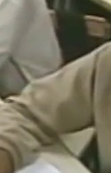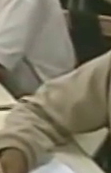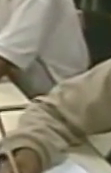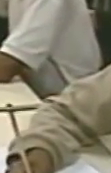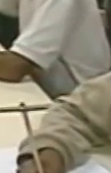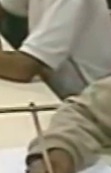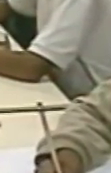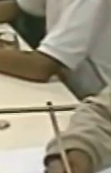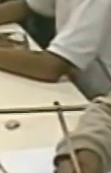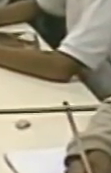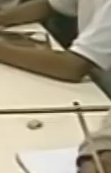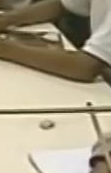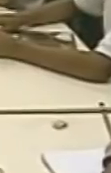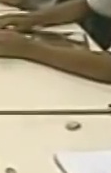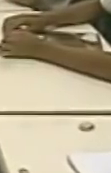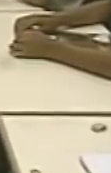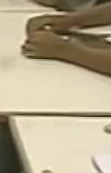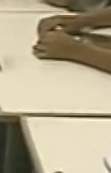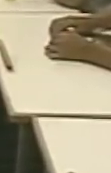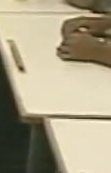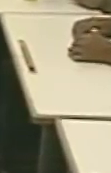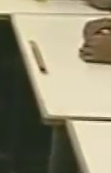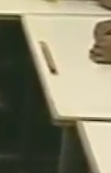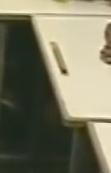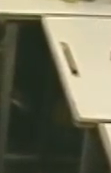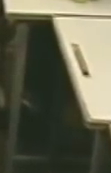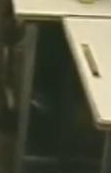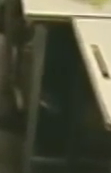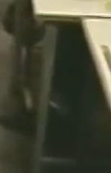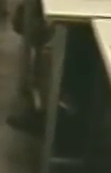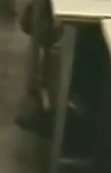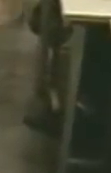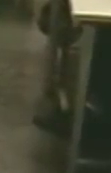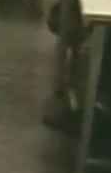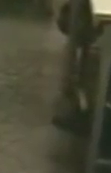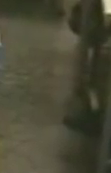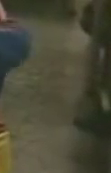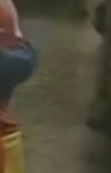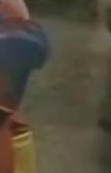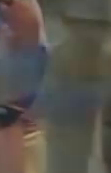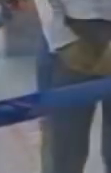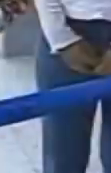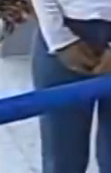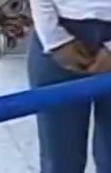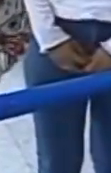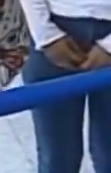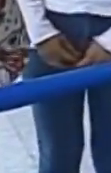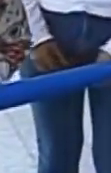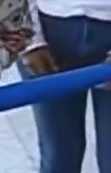Nicolás Briceño, hacemos inauguración de este tercer módulo de